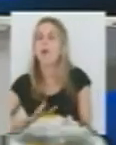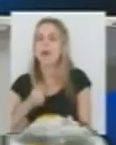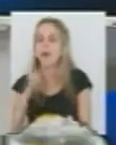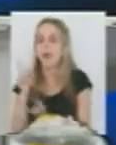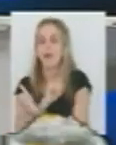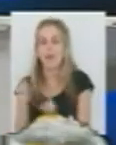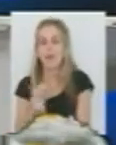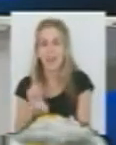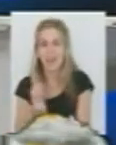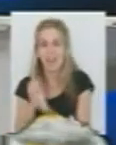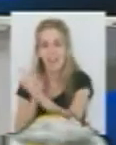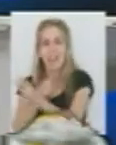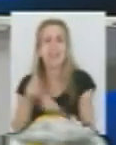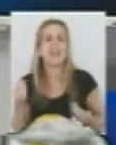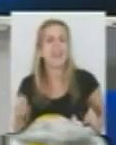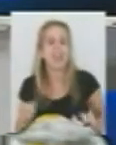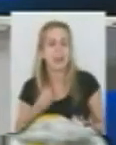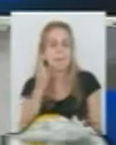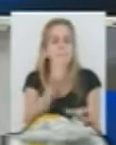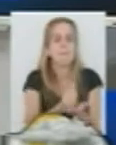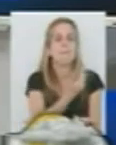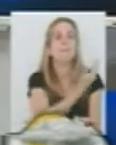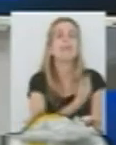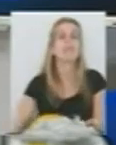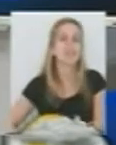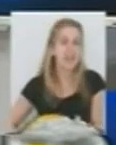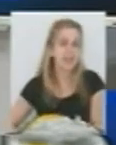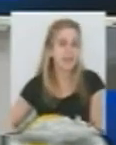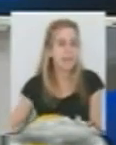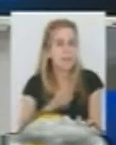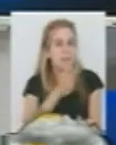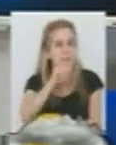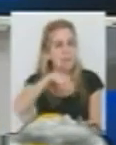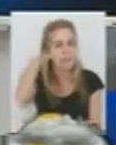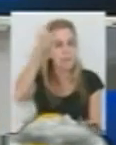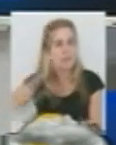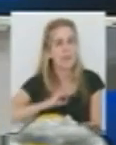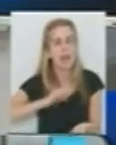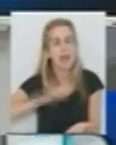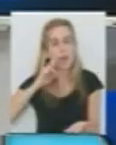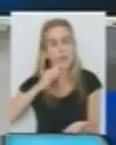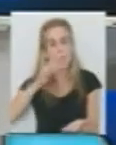pasando? Para mí la boleta al Frente Pro Victoria va a ser Scioli candidato a presidente, Randazzo candidato a gobernador.